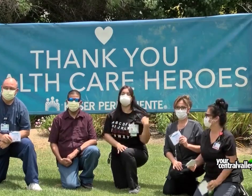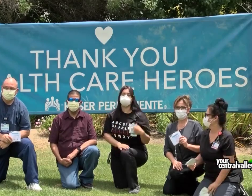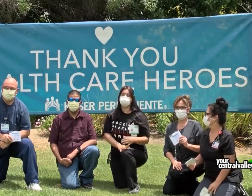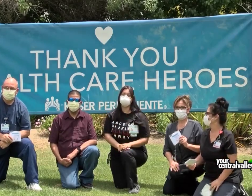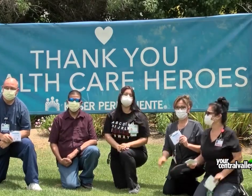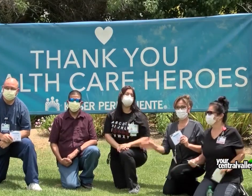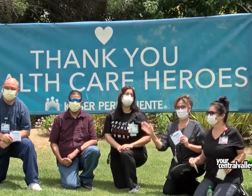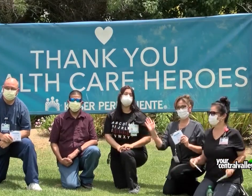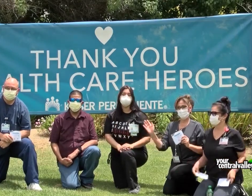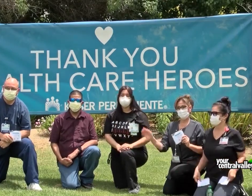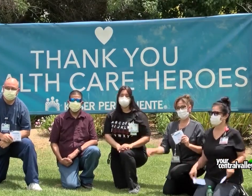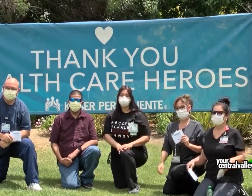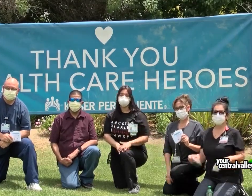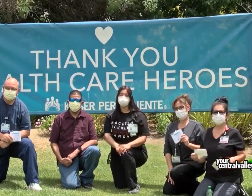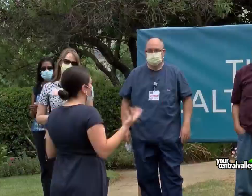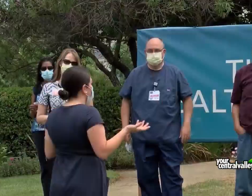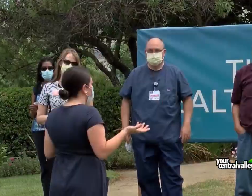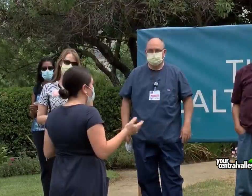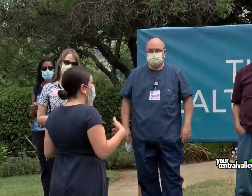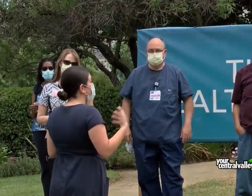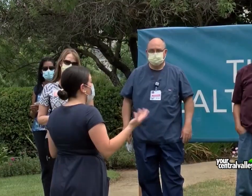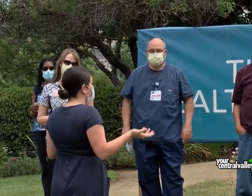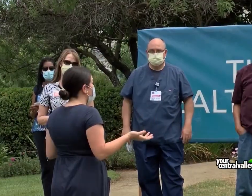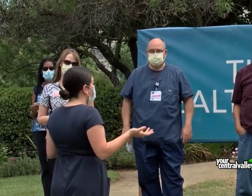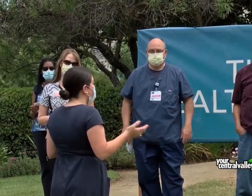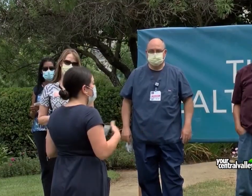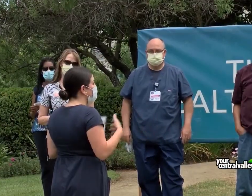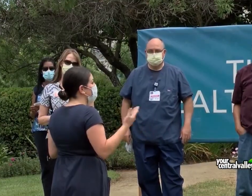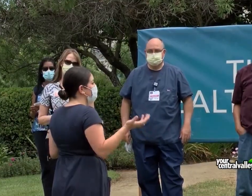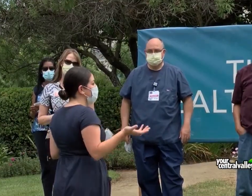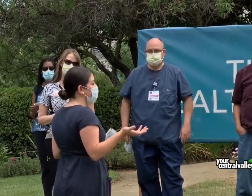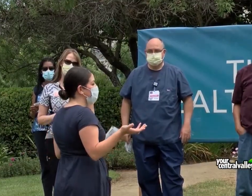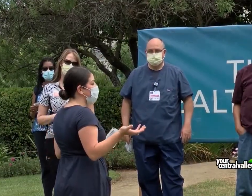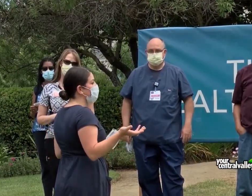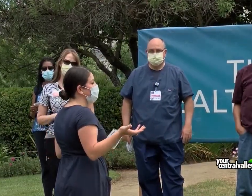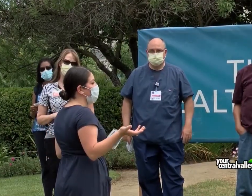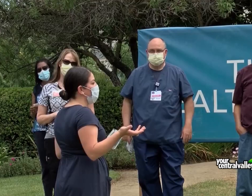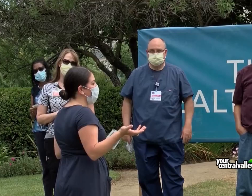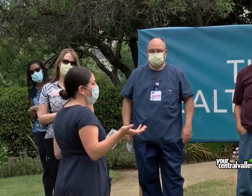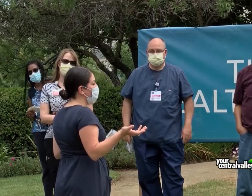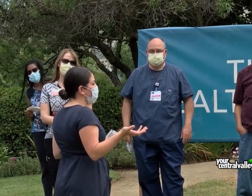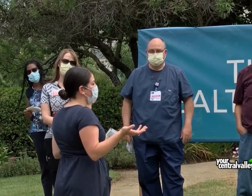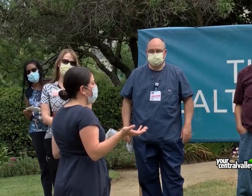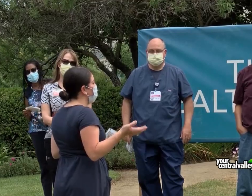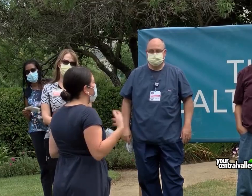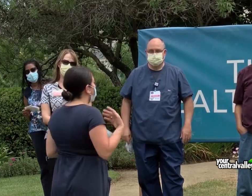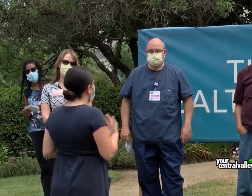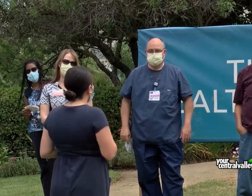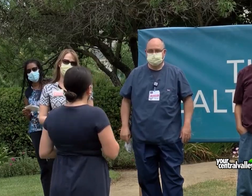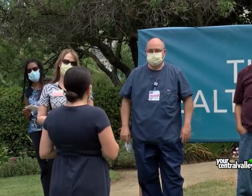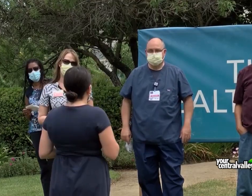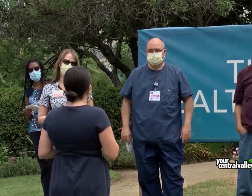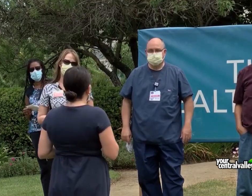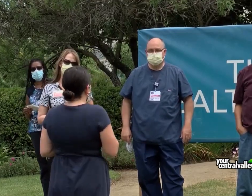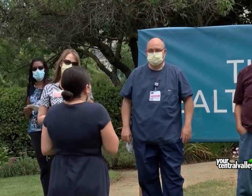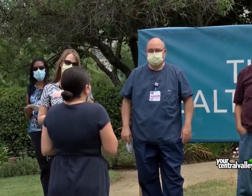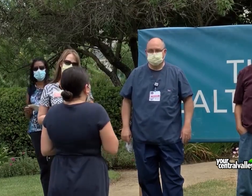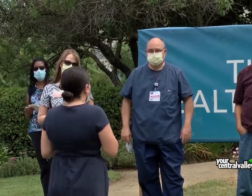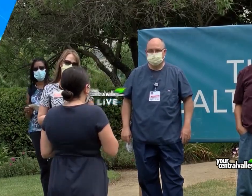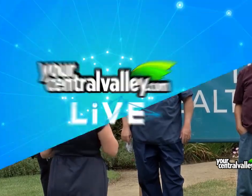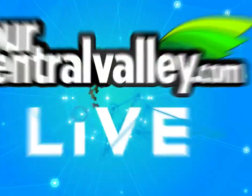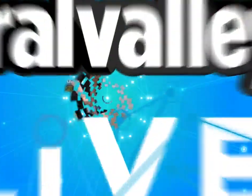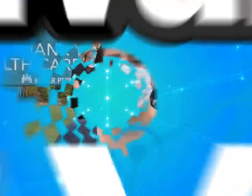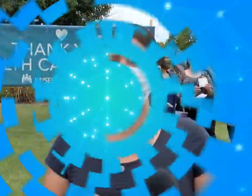concejal escolar Annalisa Perea, repartiendo máscaras a trabajadores de salud para ayudar a mantenerlos seguros mientras cuidan de la